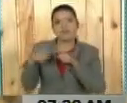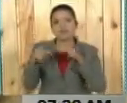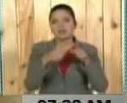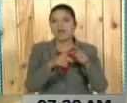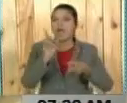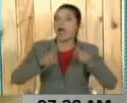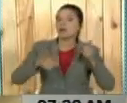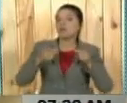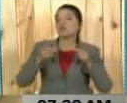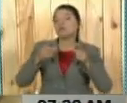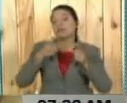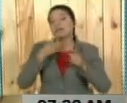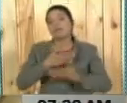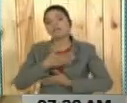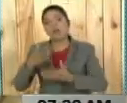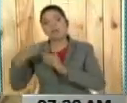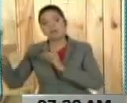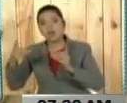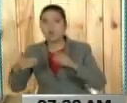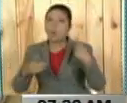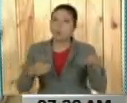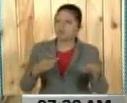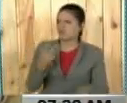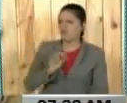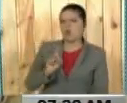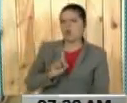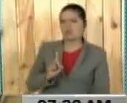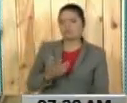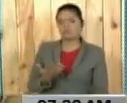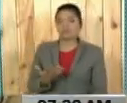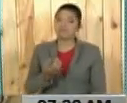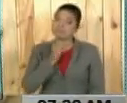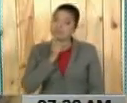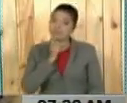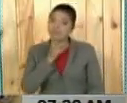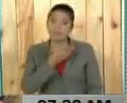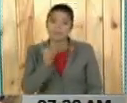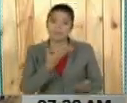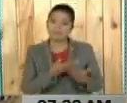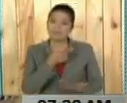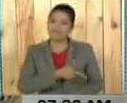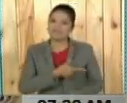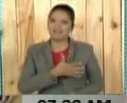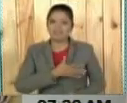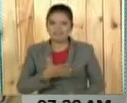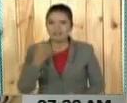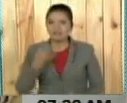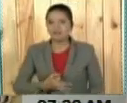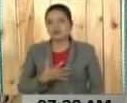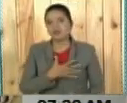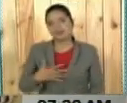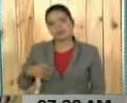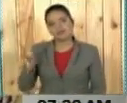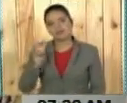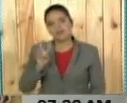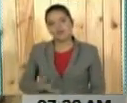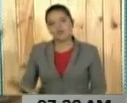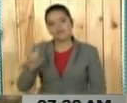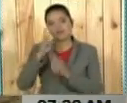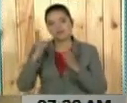llamadas al diálogo, otras no. Entonces es difícil pedirle en este momento a la oposición lo que es el deseo de venezolanas y venezolanos.